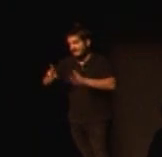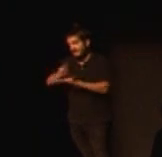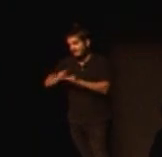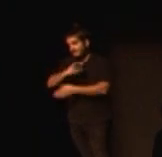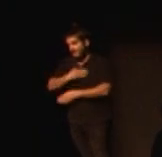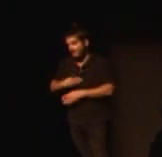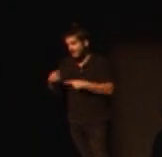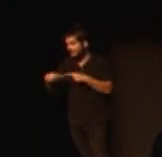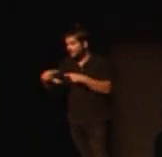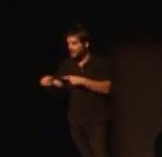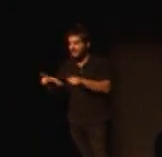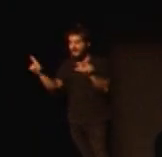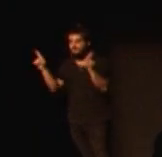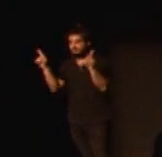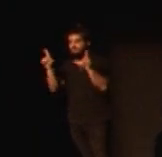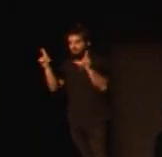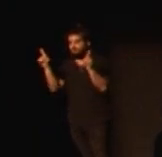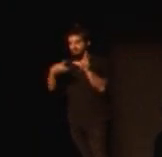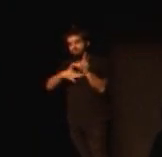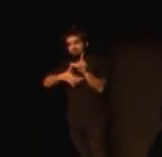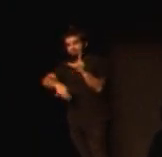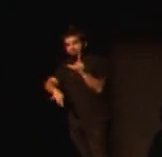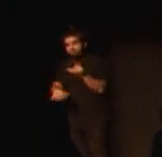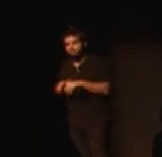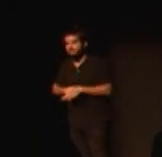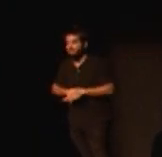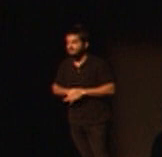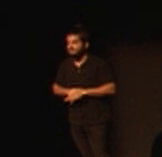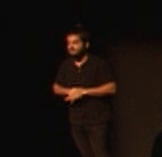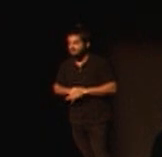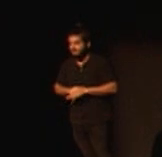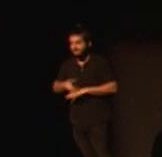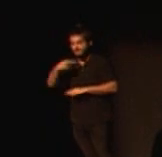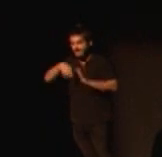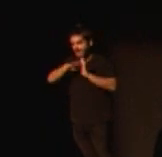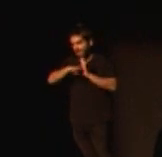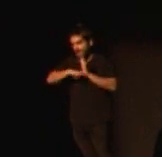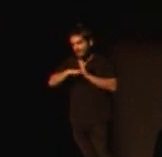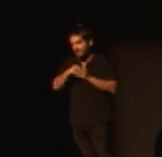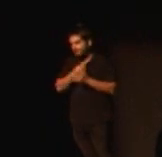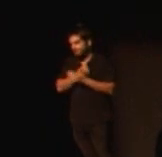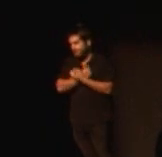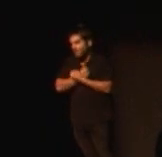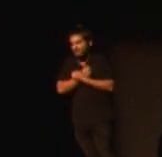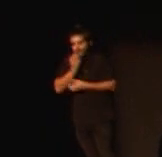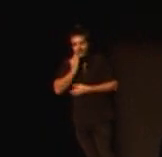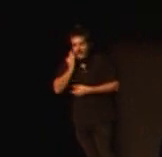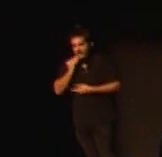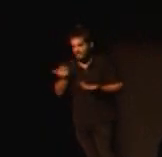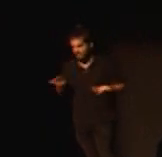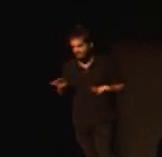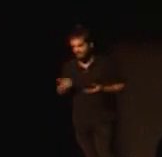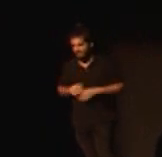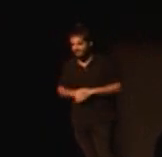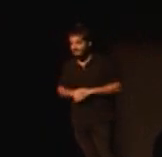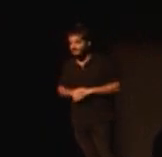hacen posible la televisión autonómica y, en concreto, este programa al que tanto cariño le tenemos. Miren, en la 7 y en